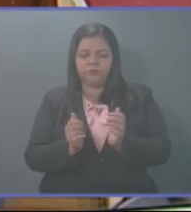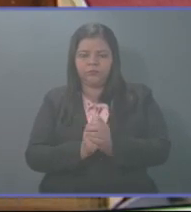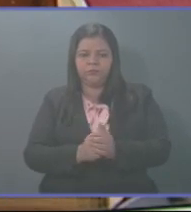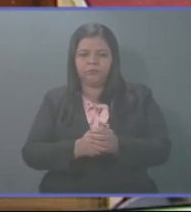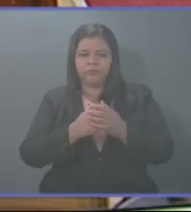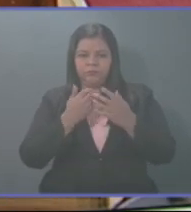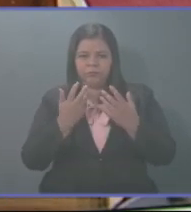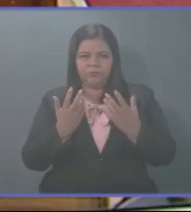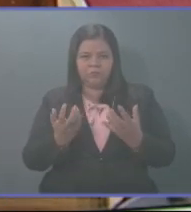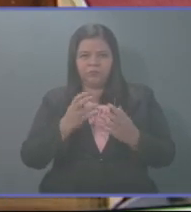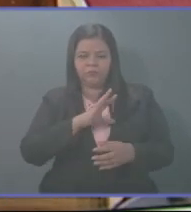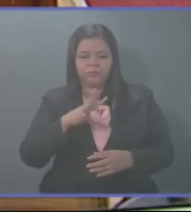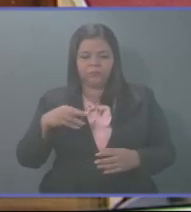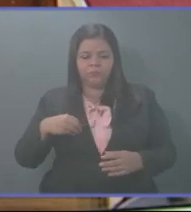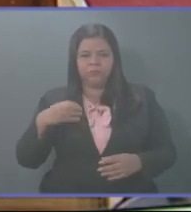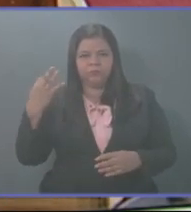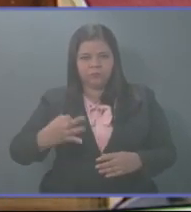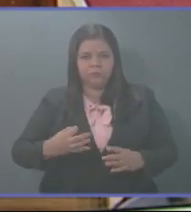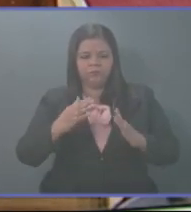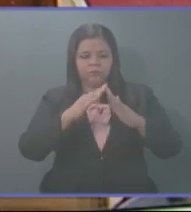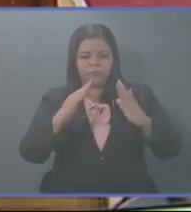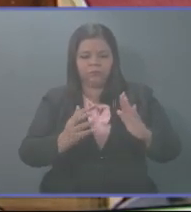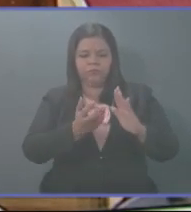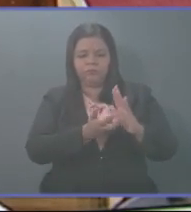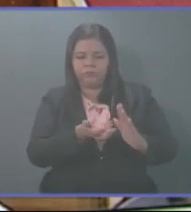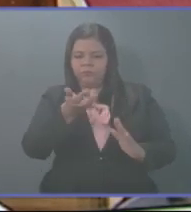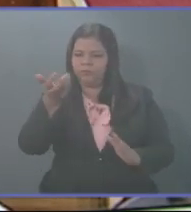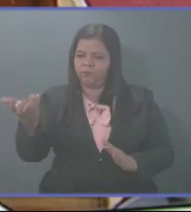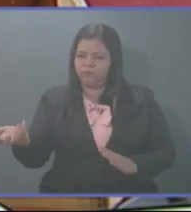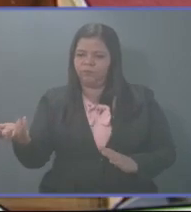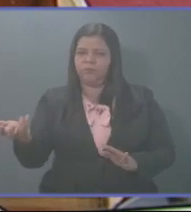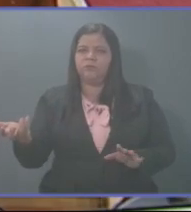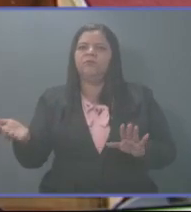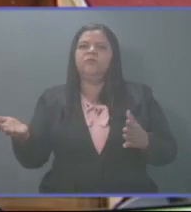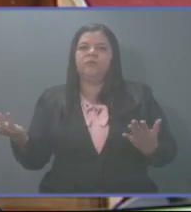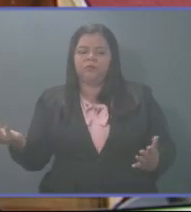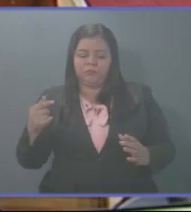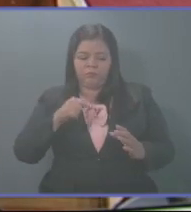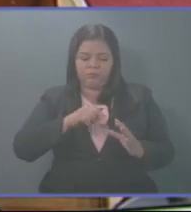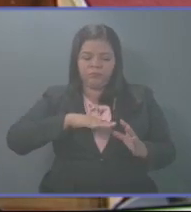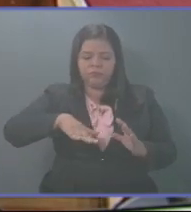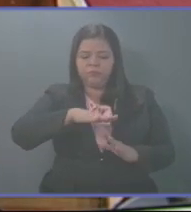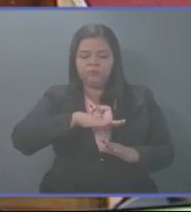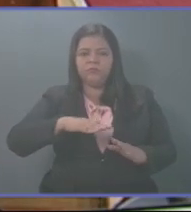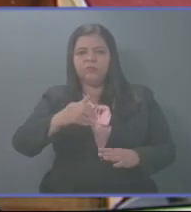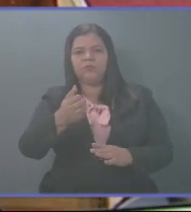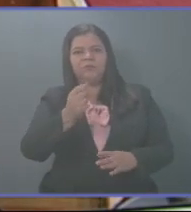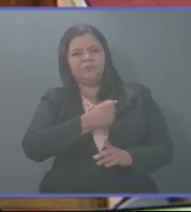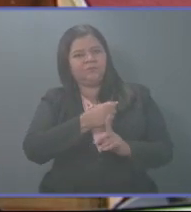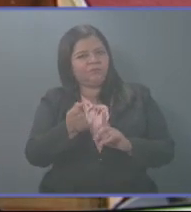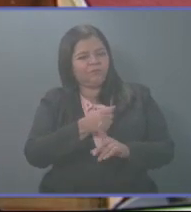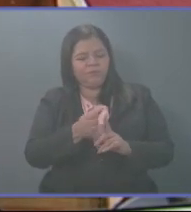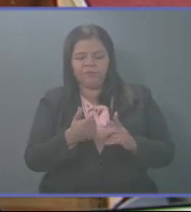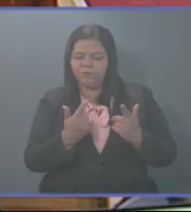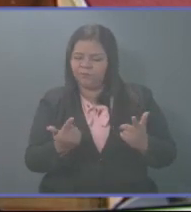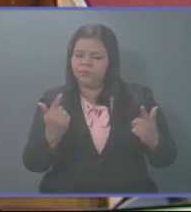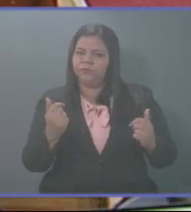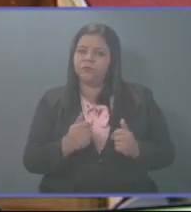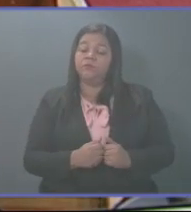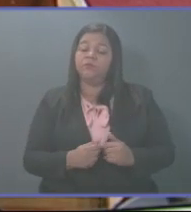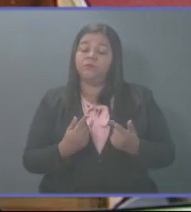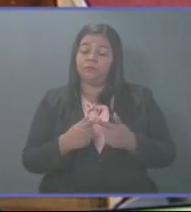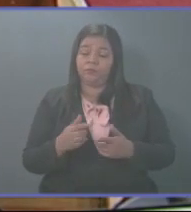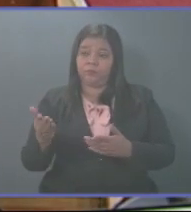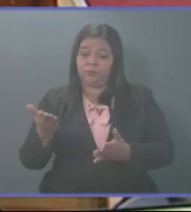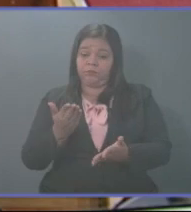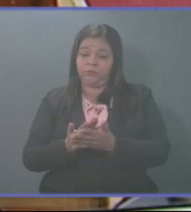forzado causado por violencia y emitir legislación y políticas en la materia. Asimismo, que la propuesta